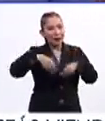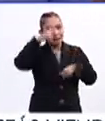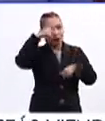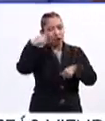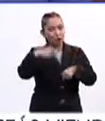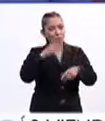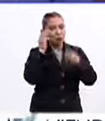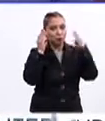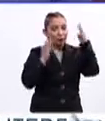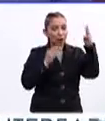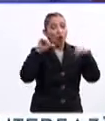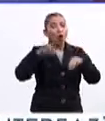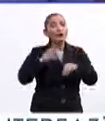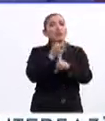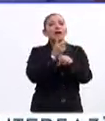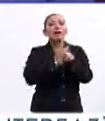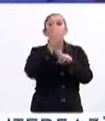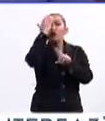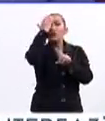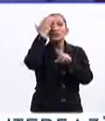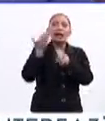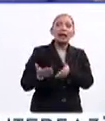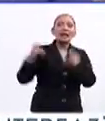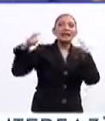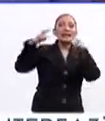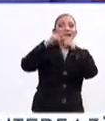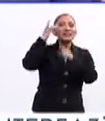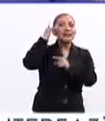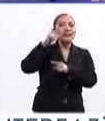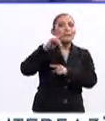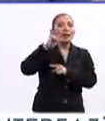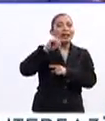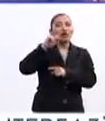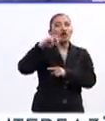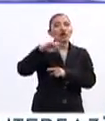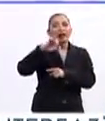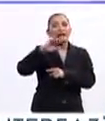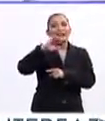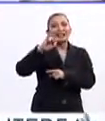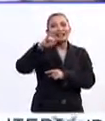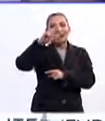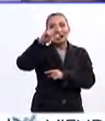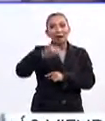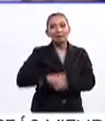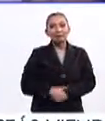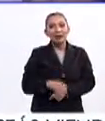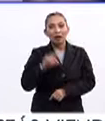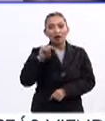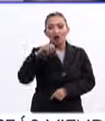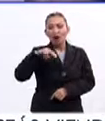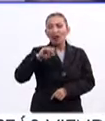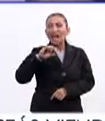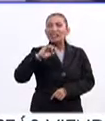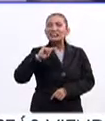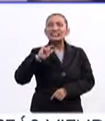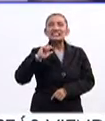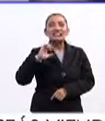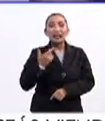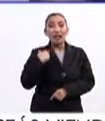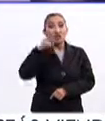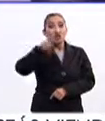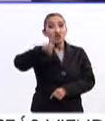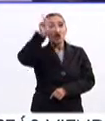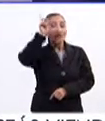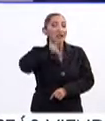México es tu museo, y hoy los invito a conocer a la iglesia de Santa María Tonantzintla. Tonantzin era una de las diosas